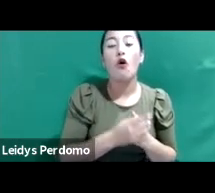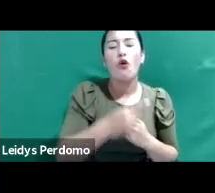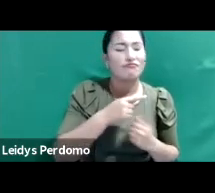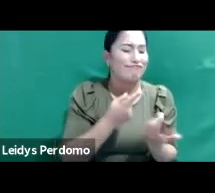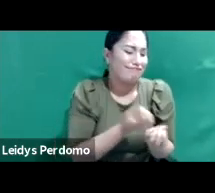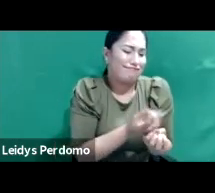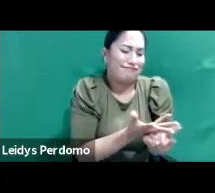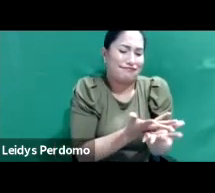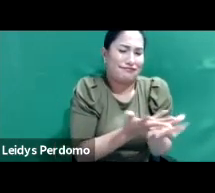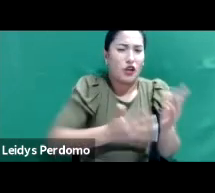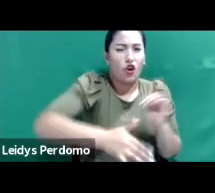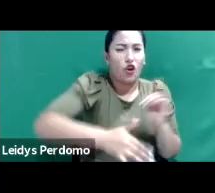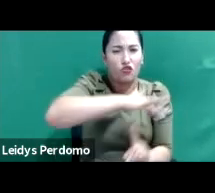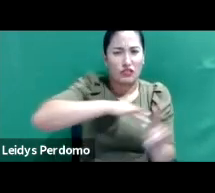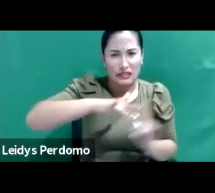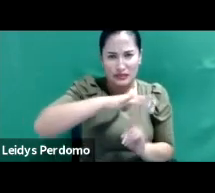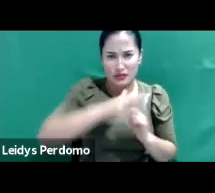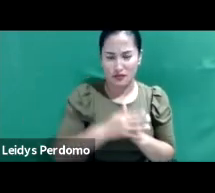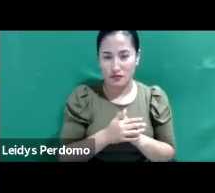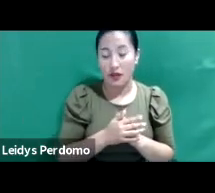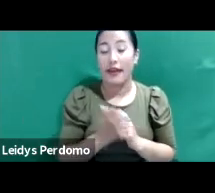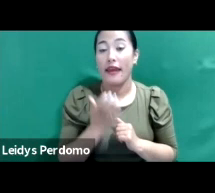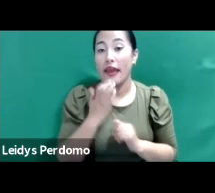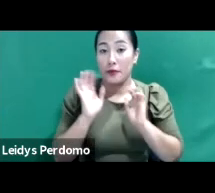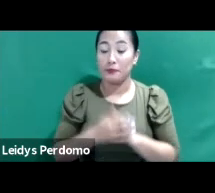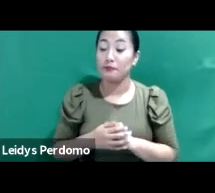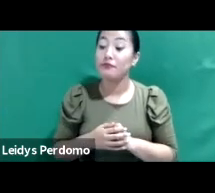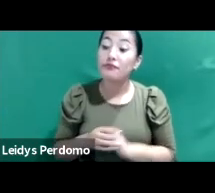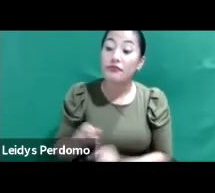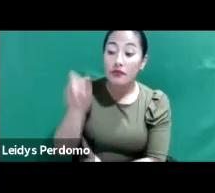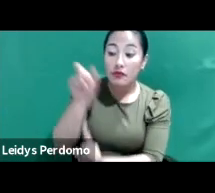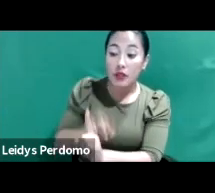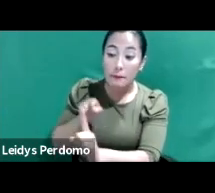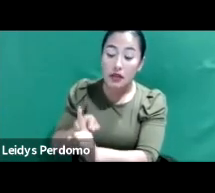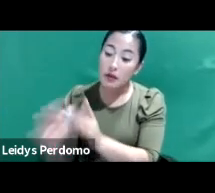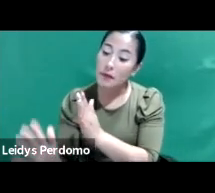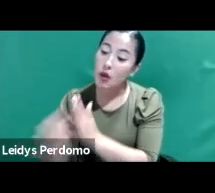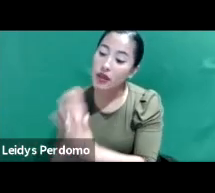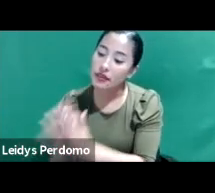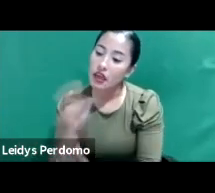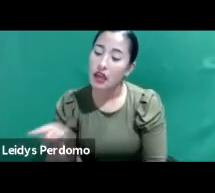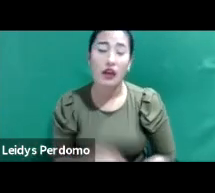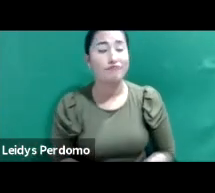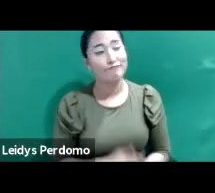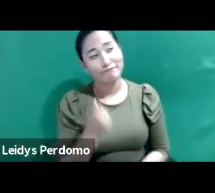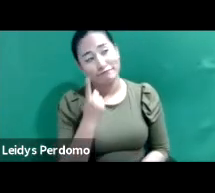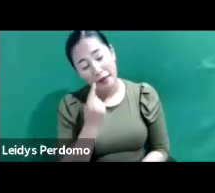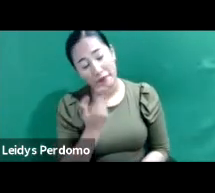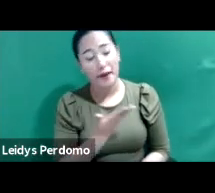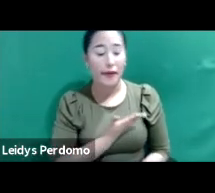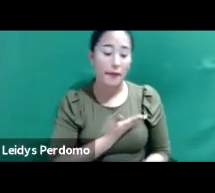puedo quedar solamente con una persona que me diga, el papá o la mamá o